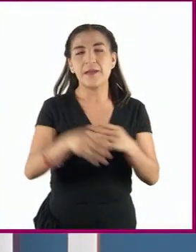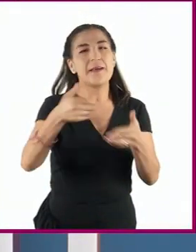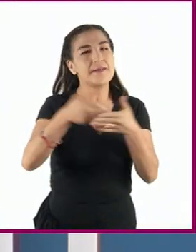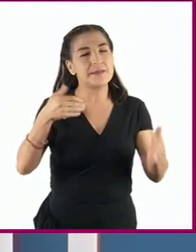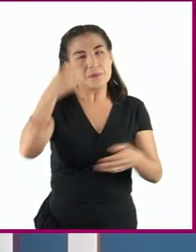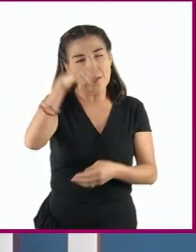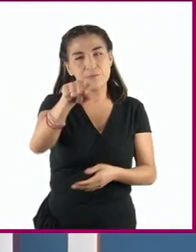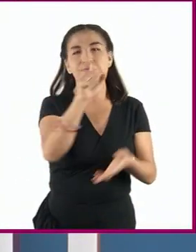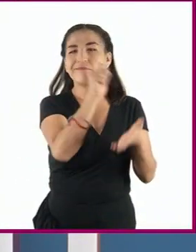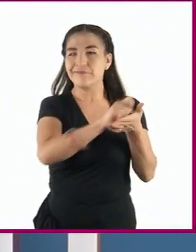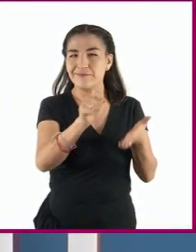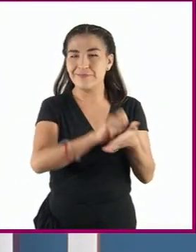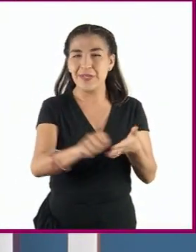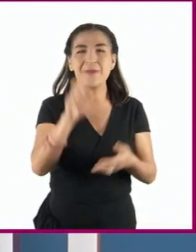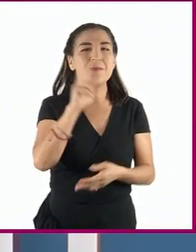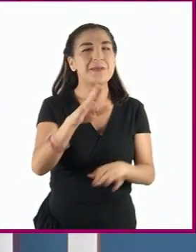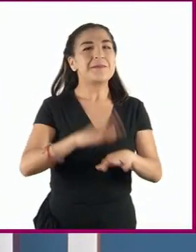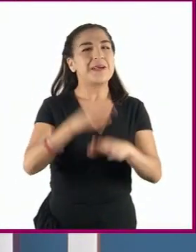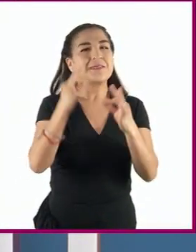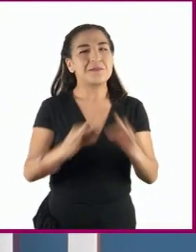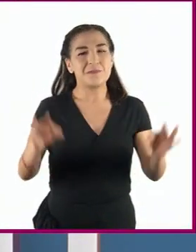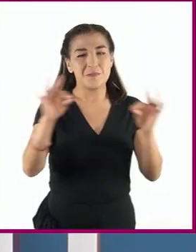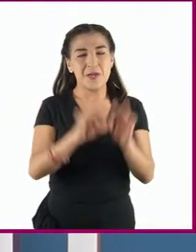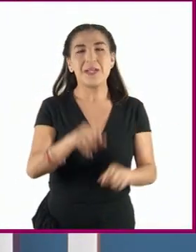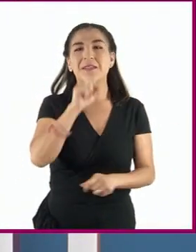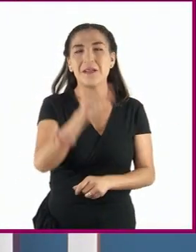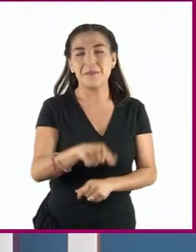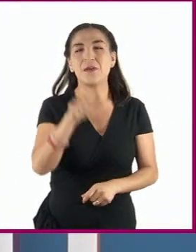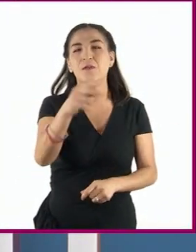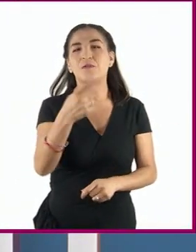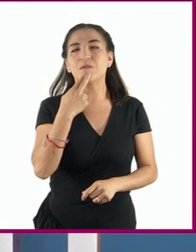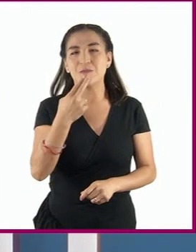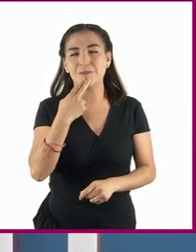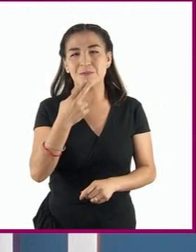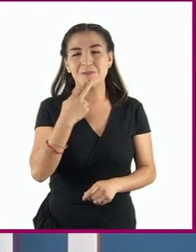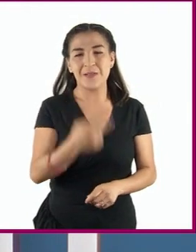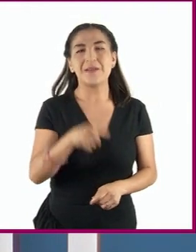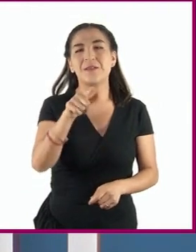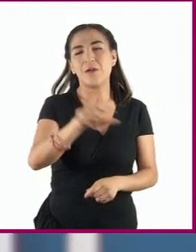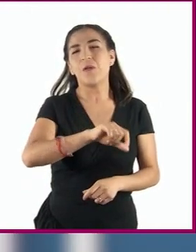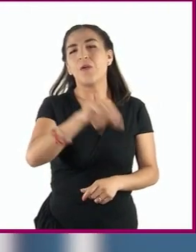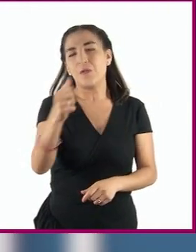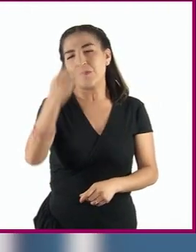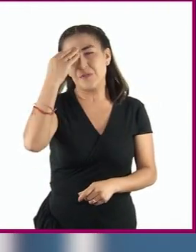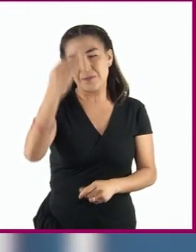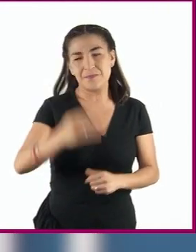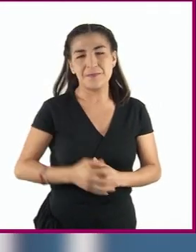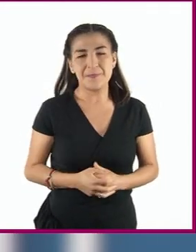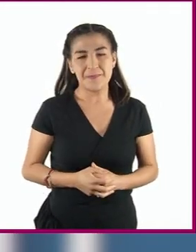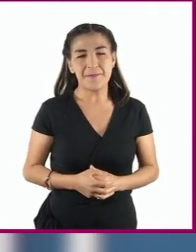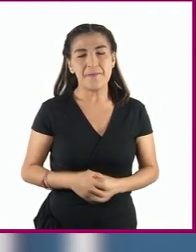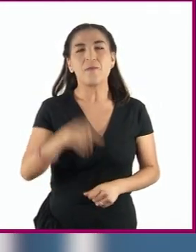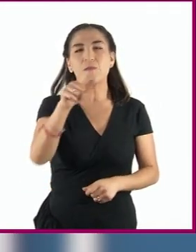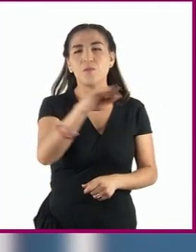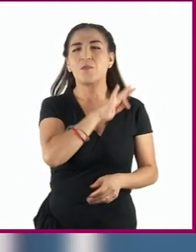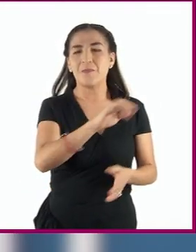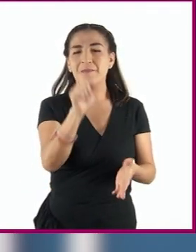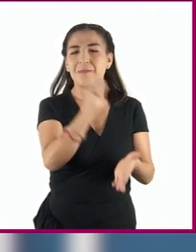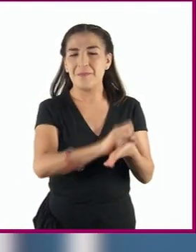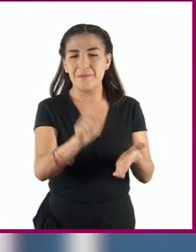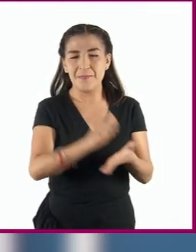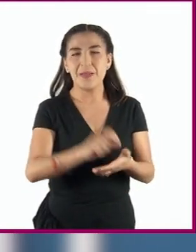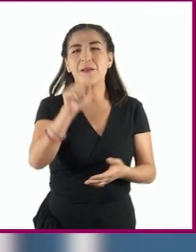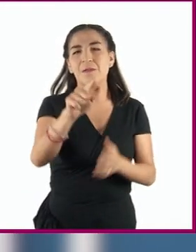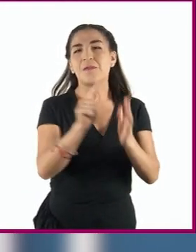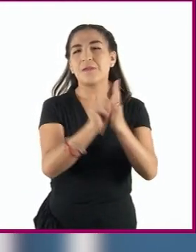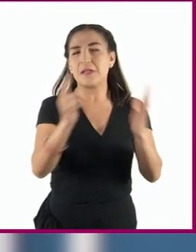tomar nota de lo que les parezca relevante y así poder utilizarlo en otro momento. Tengan a la mano su libro de